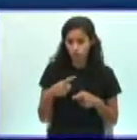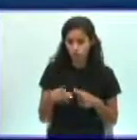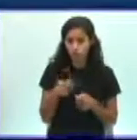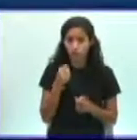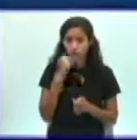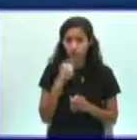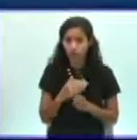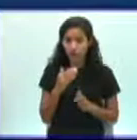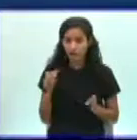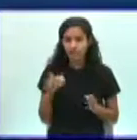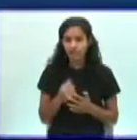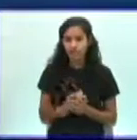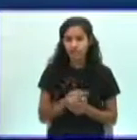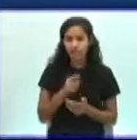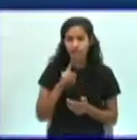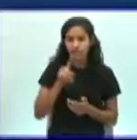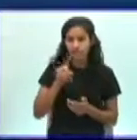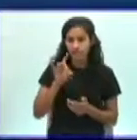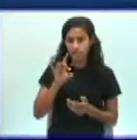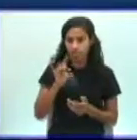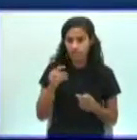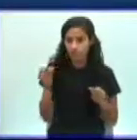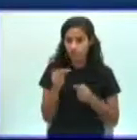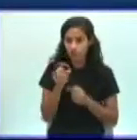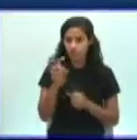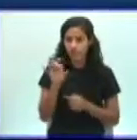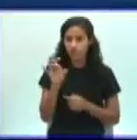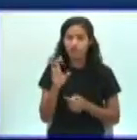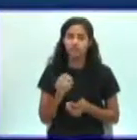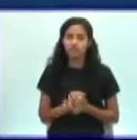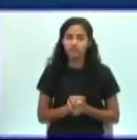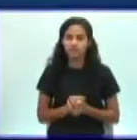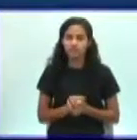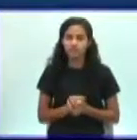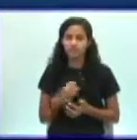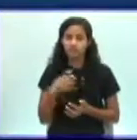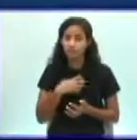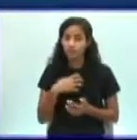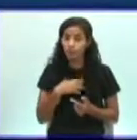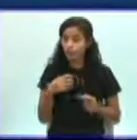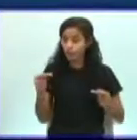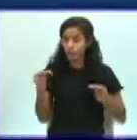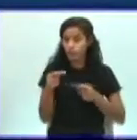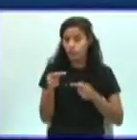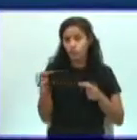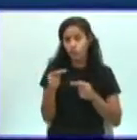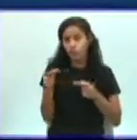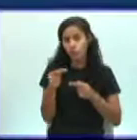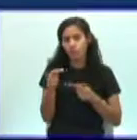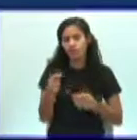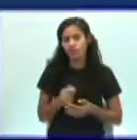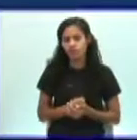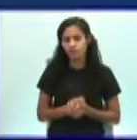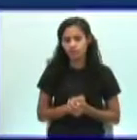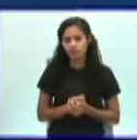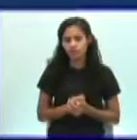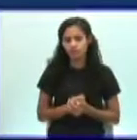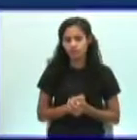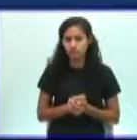que. 15 igual a 15. Aquí estamos en presencia del signo